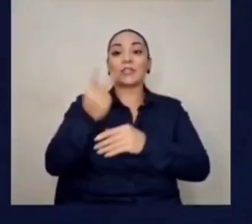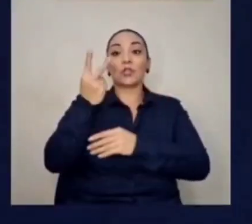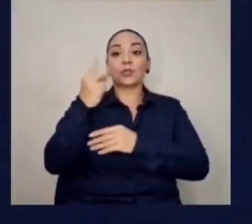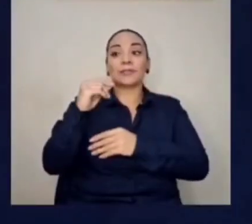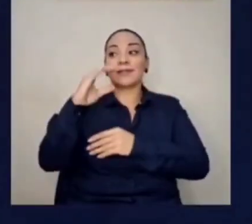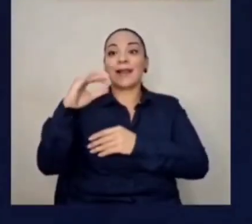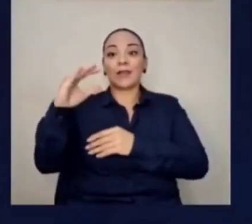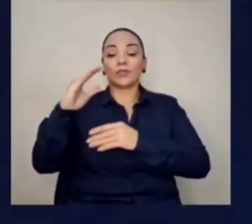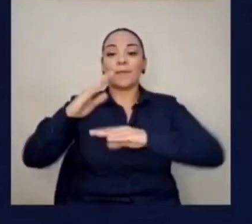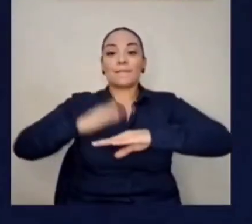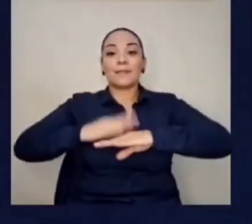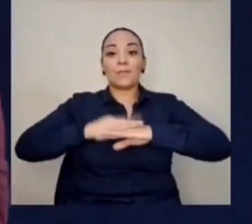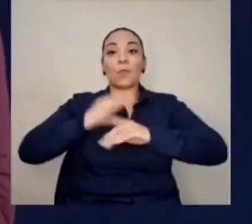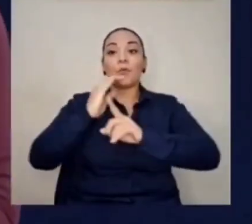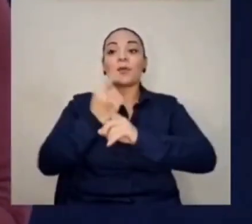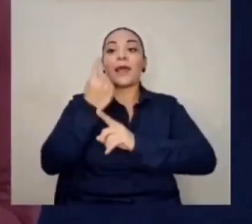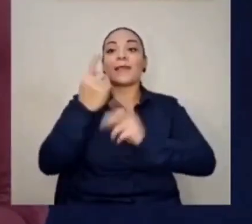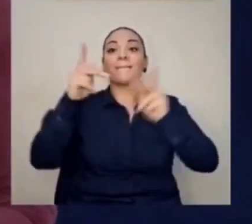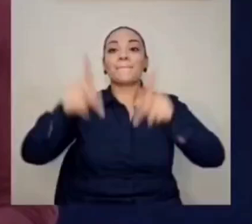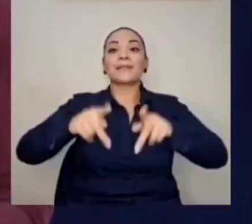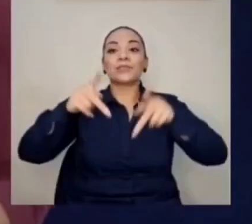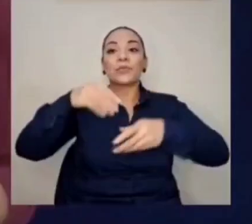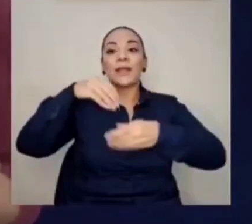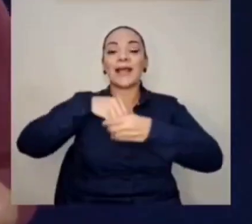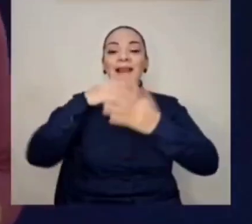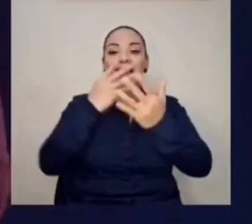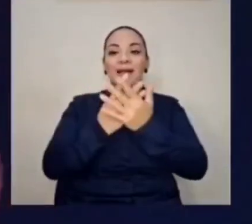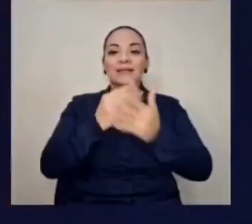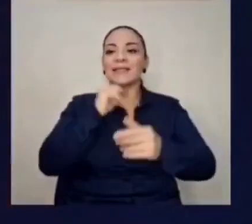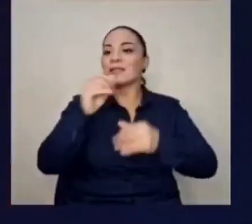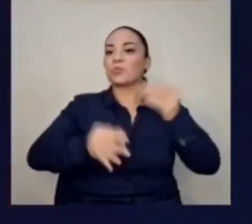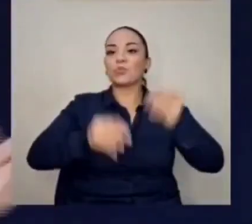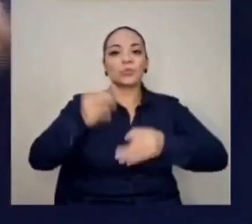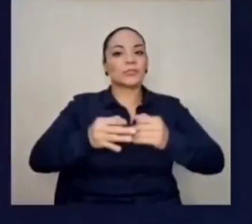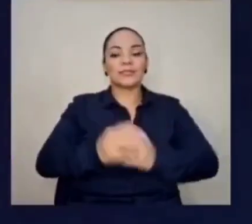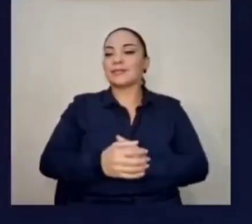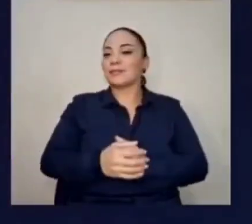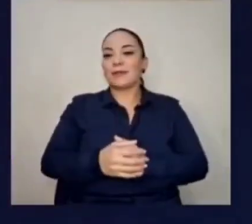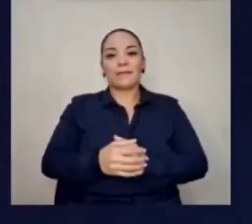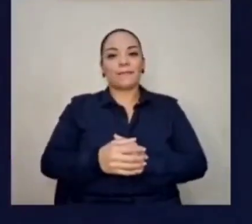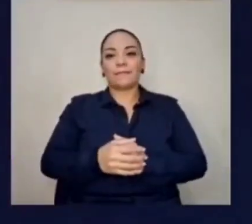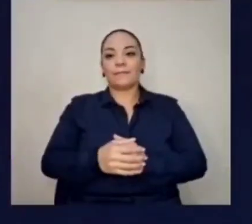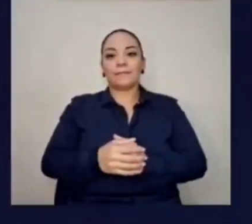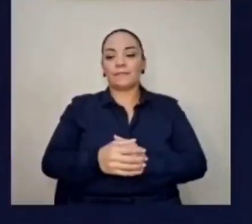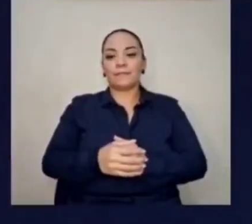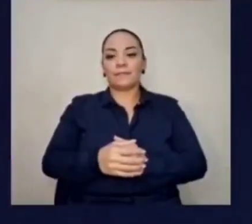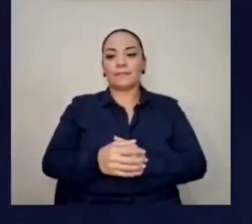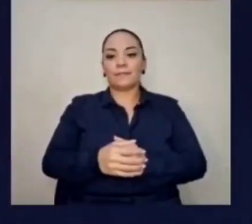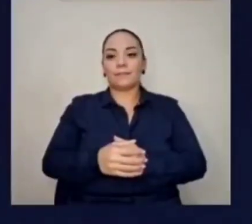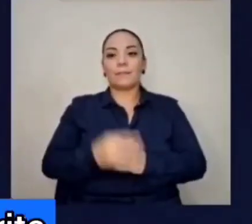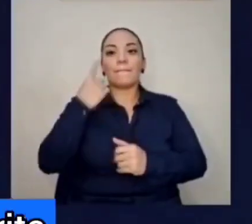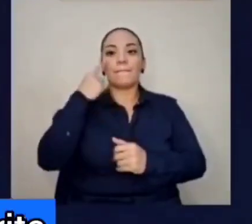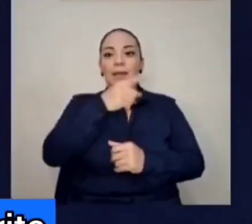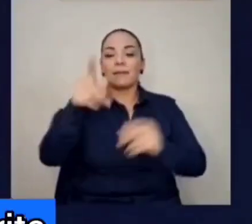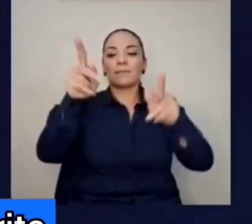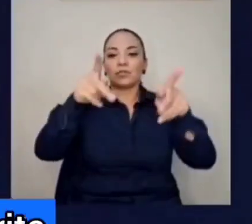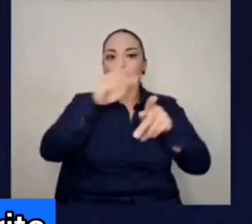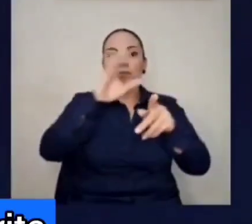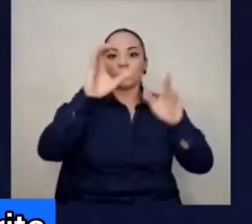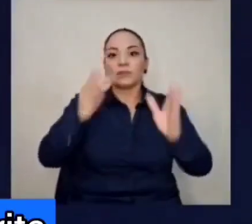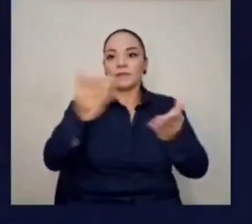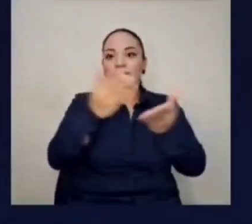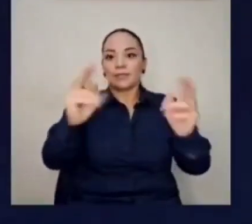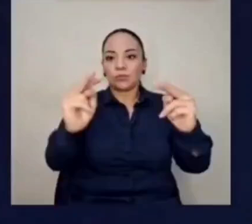por reo. Es una injusticia para los costarricenses de bien, que son los que nos están